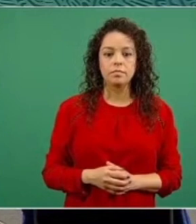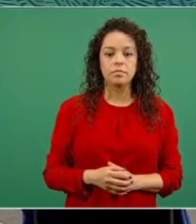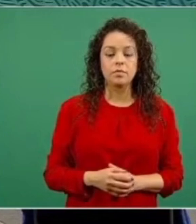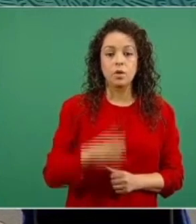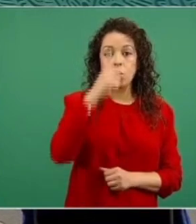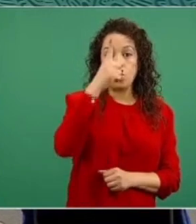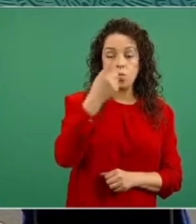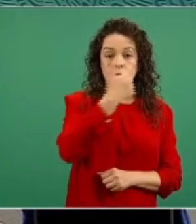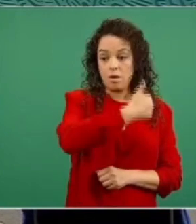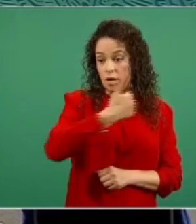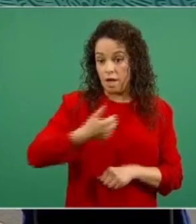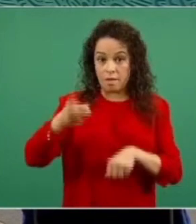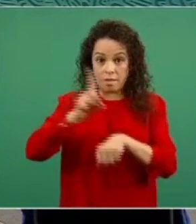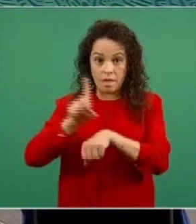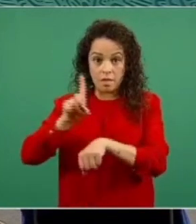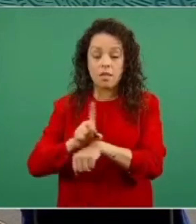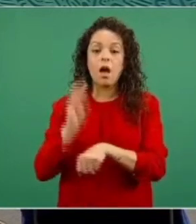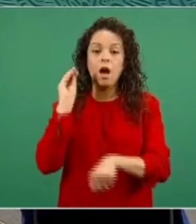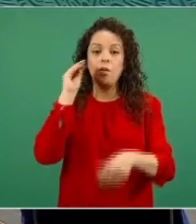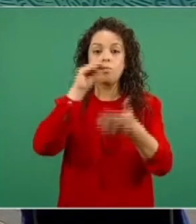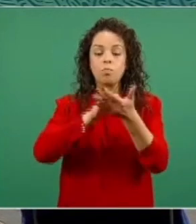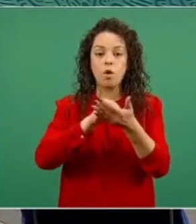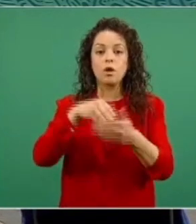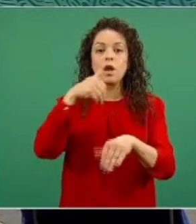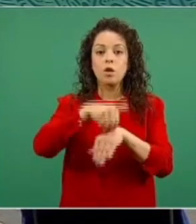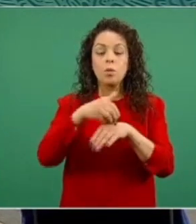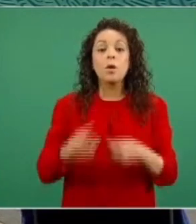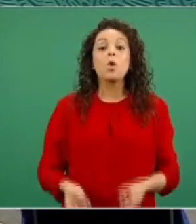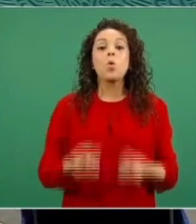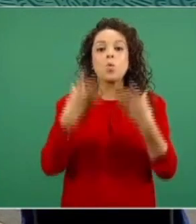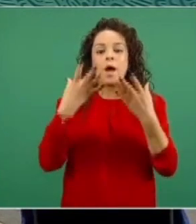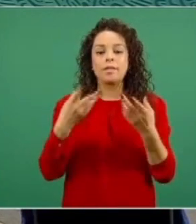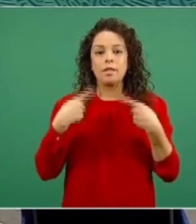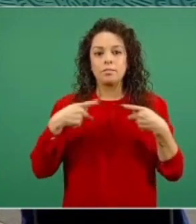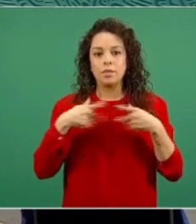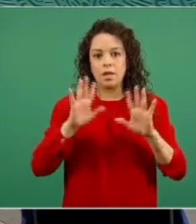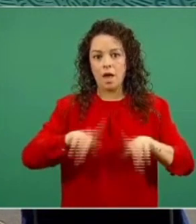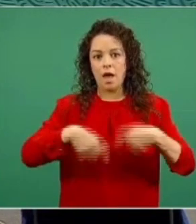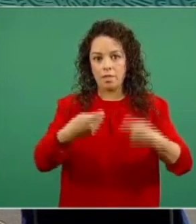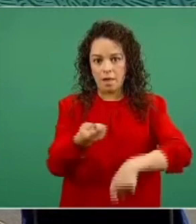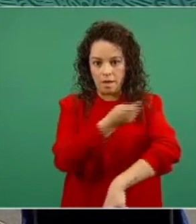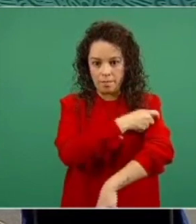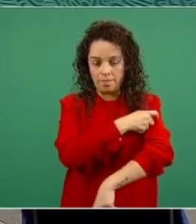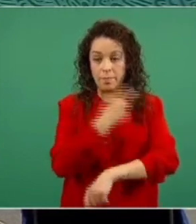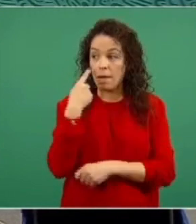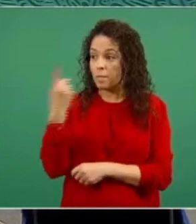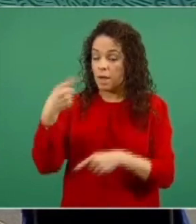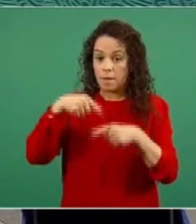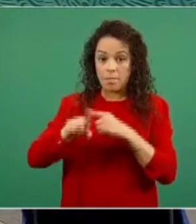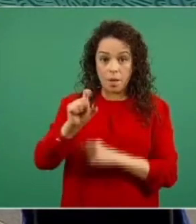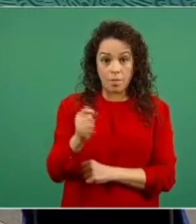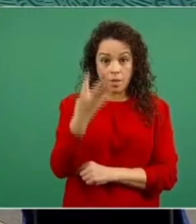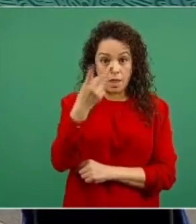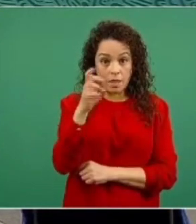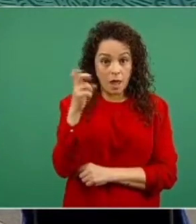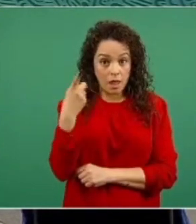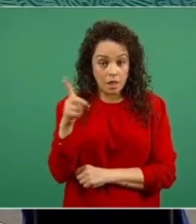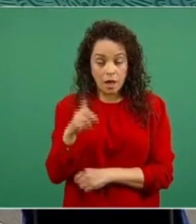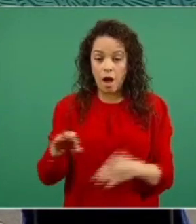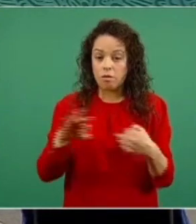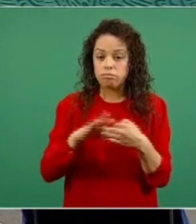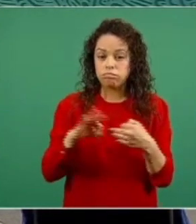de dosis aplicadas en ese día. Y vimos que empezamos el 24 de diciembre, donde se aplicaron cerca